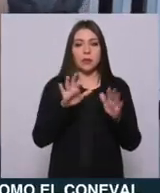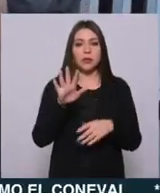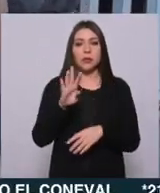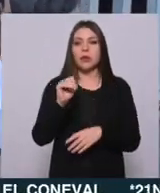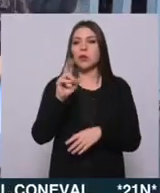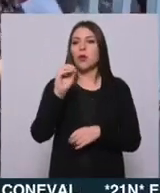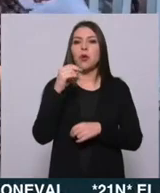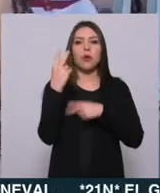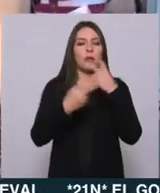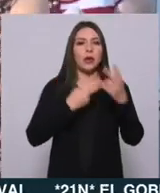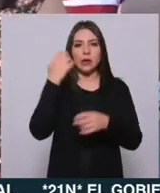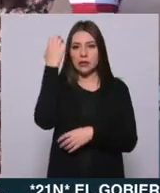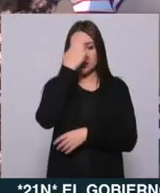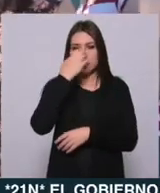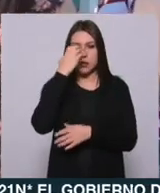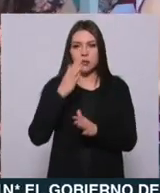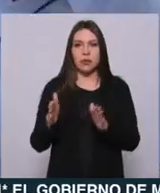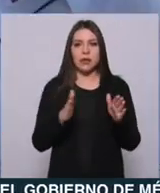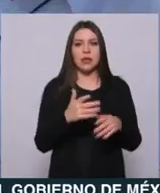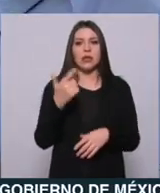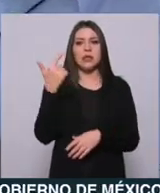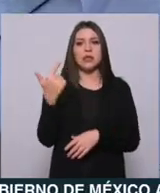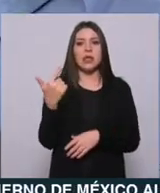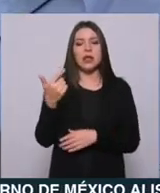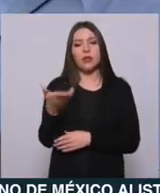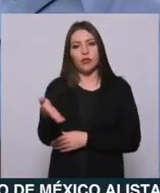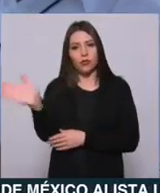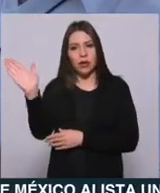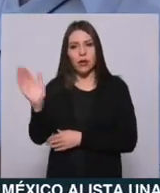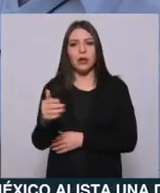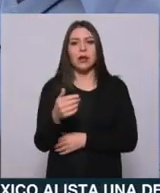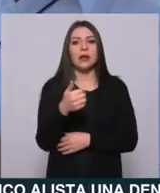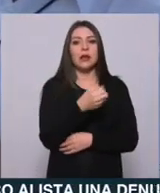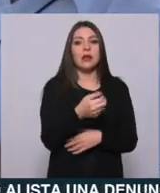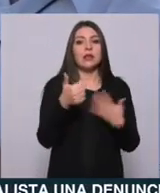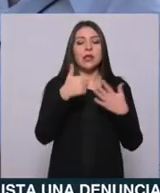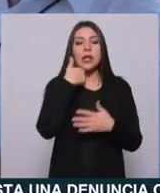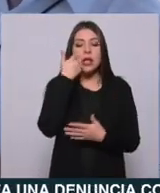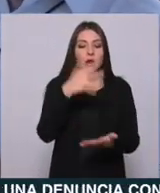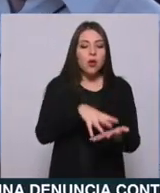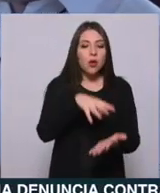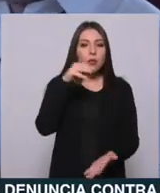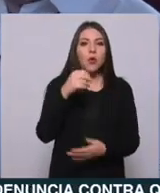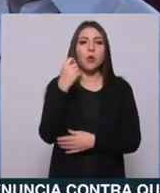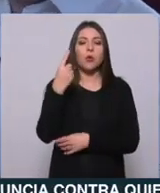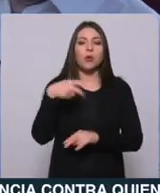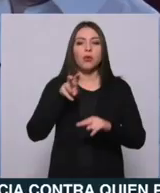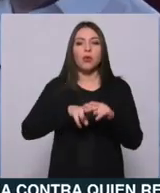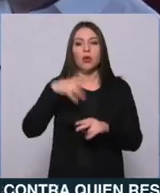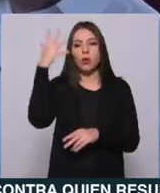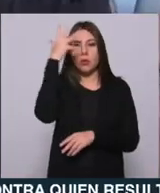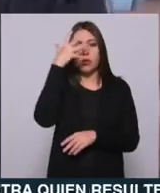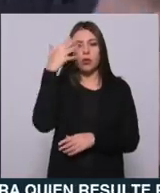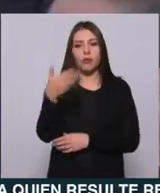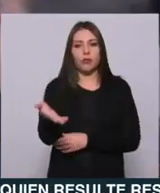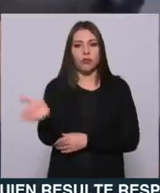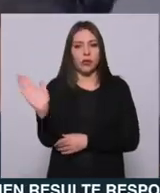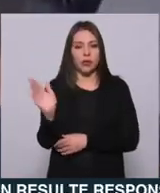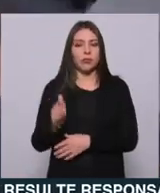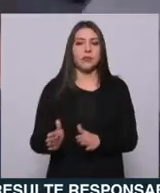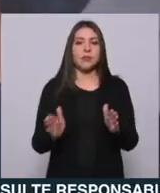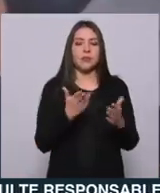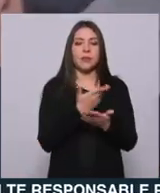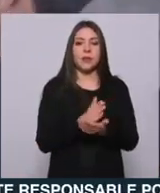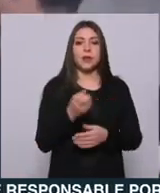el examen y a 7 se les retiró, a 6 por intentar copiar y a 1 por estado de ebriedad. Por el contrario, hubo